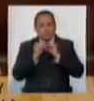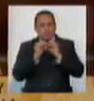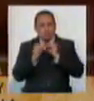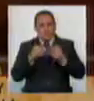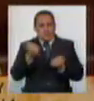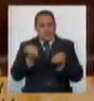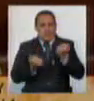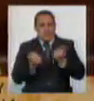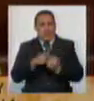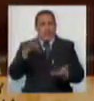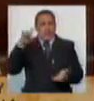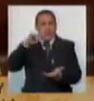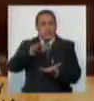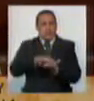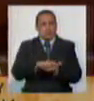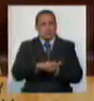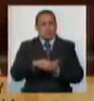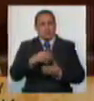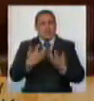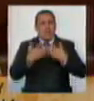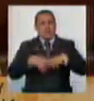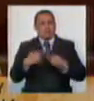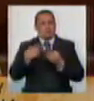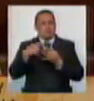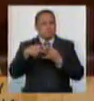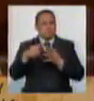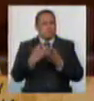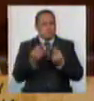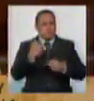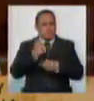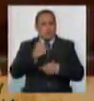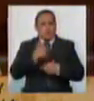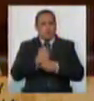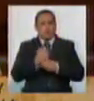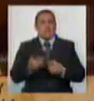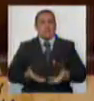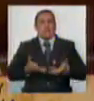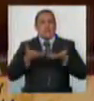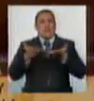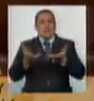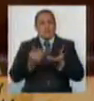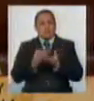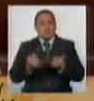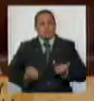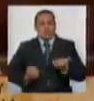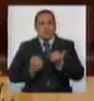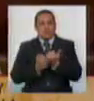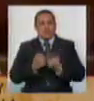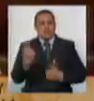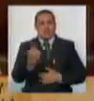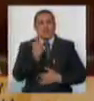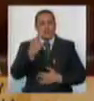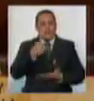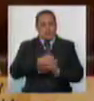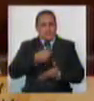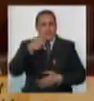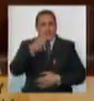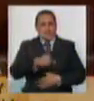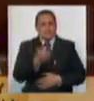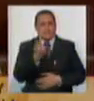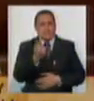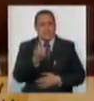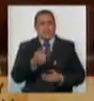industria de la aviación, la agroindustria y muchas otras más, recibirán la asistencia técnica y financiera